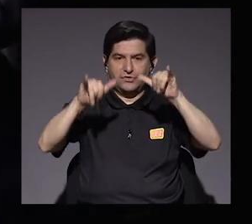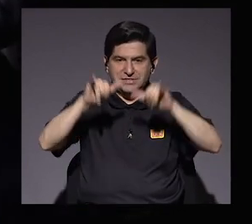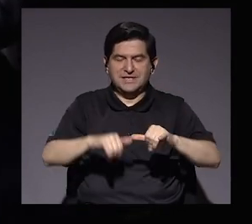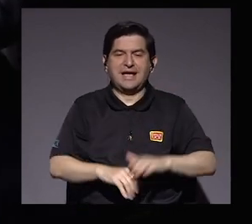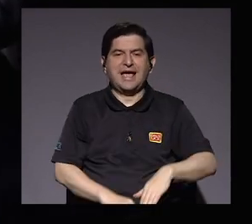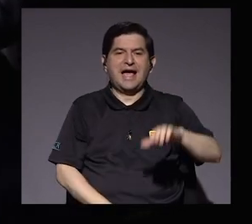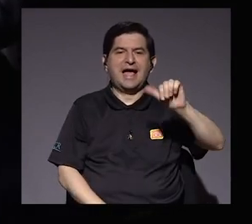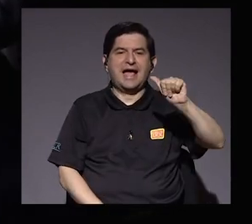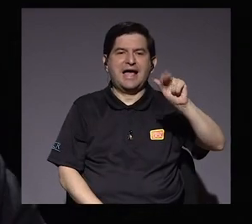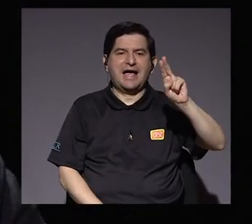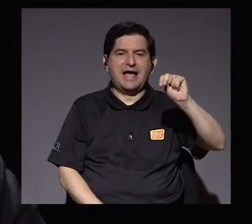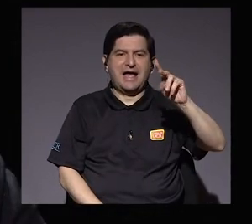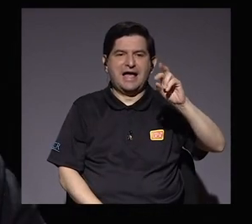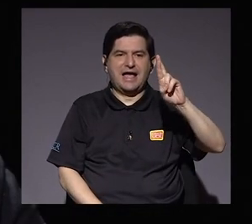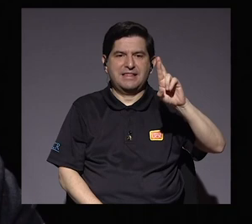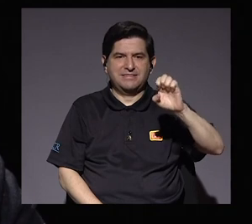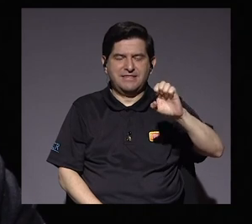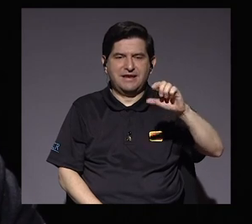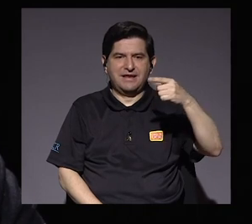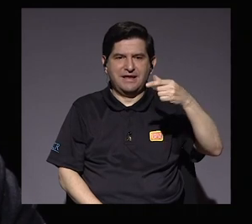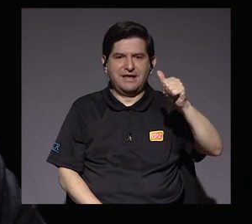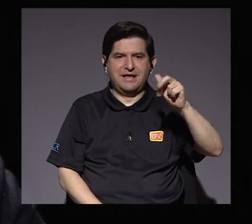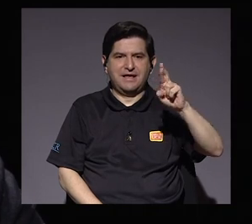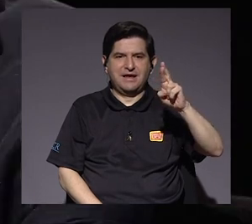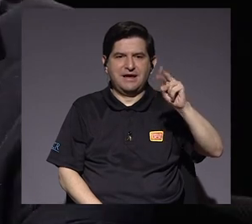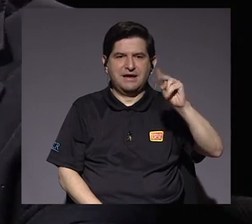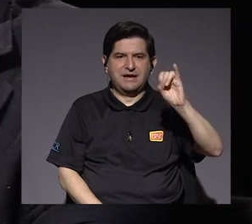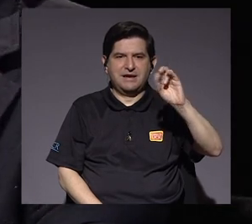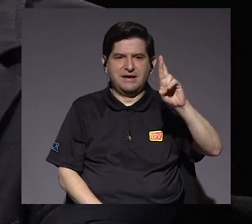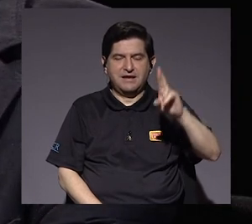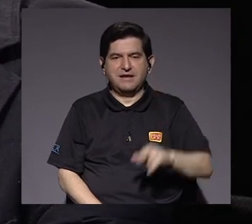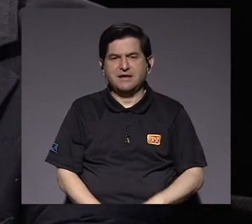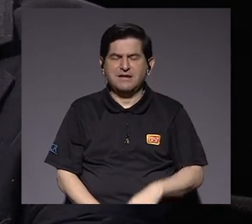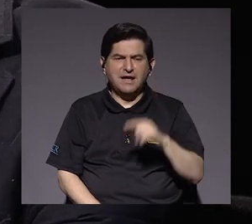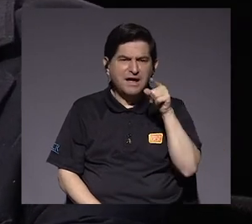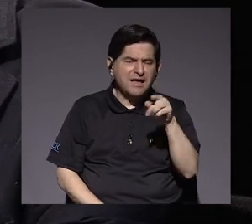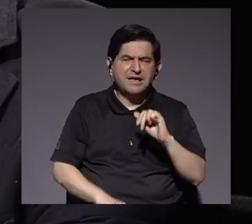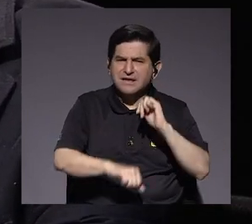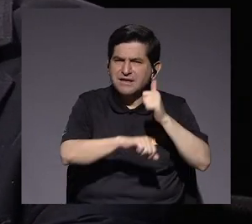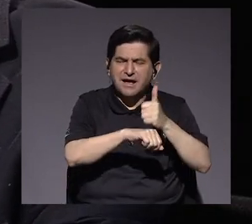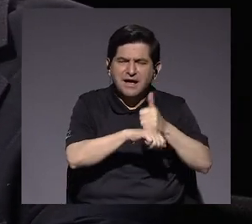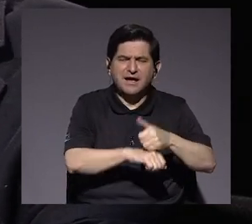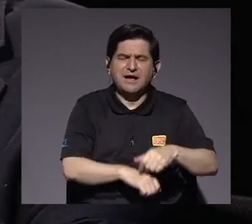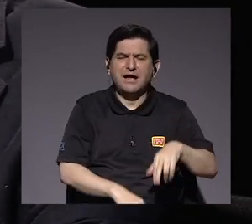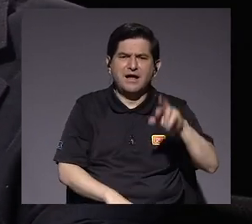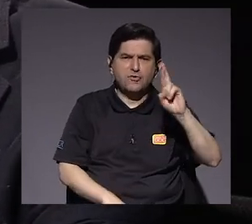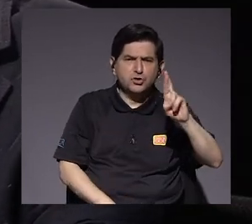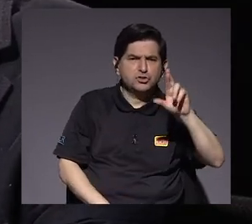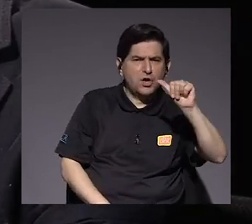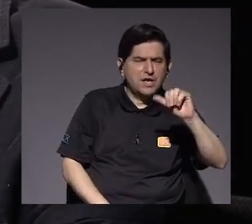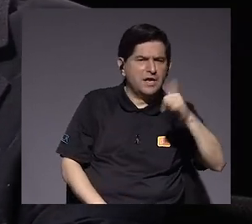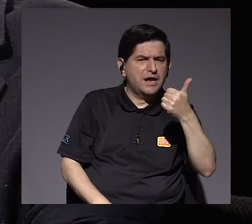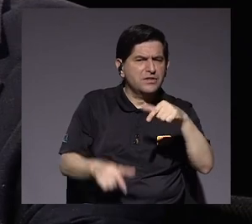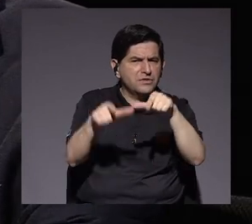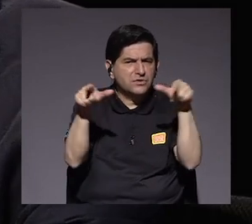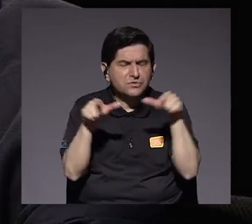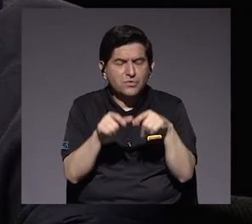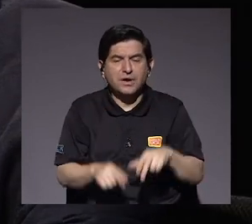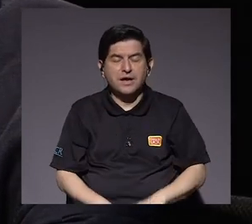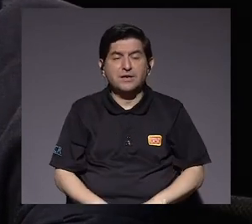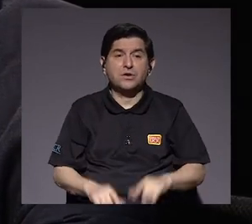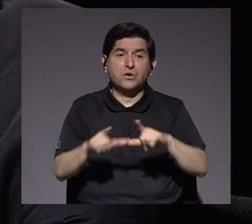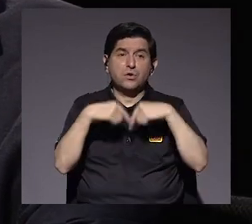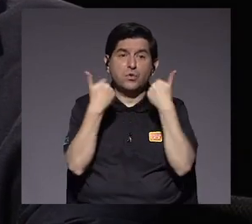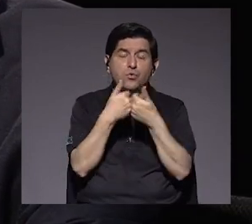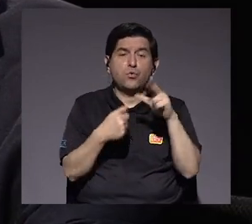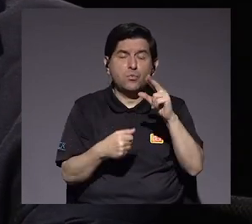Aunque a doña Rocío la ubican por otro lado. Bueno, era más del sector, digamos, no